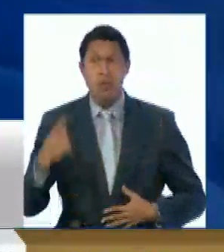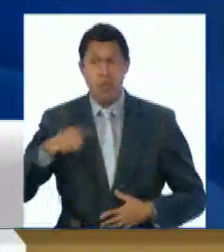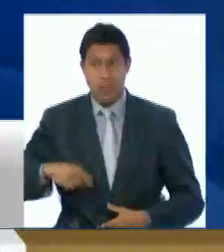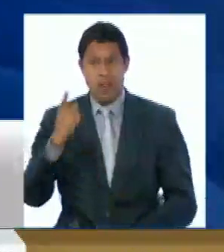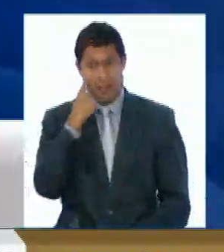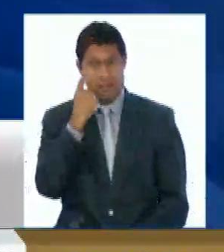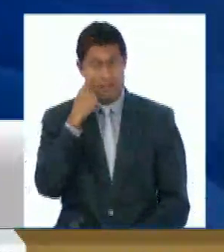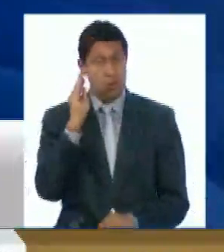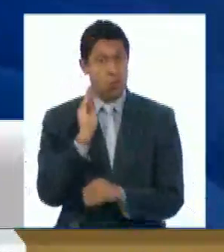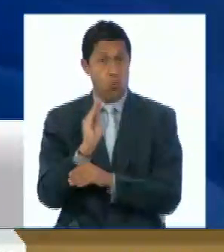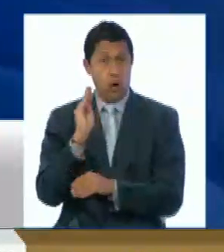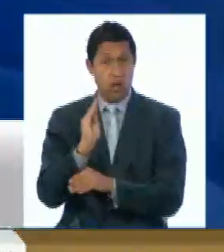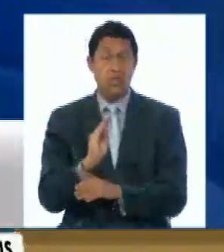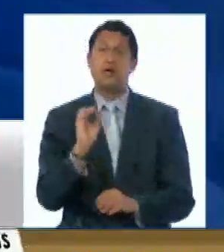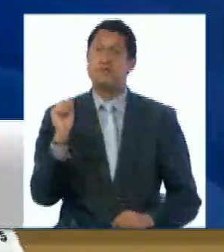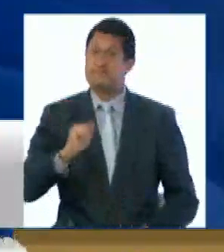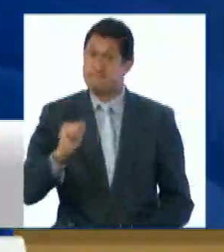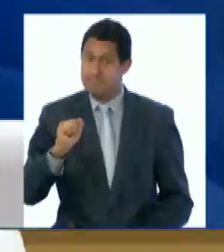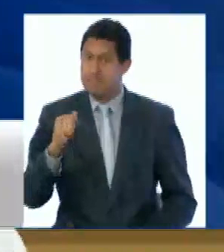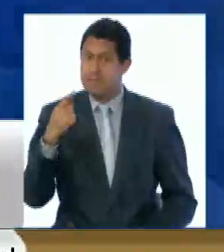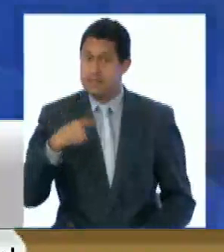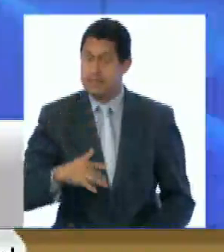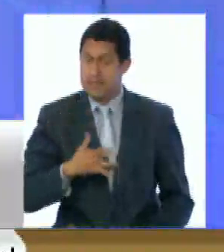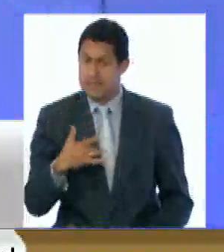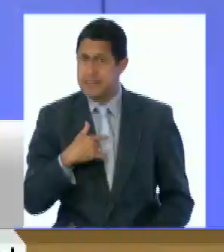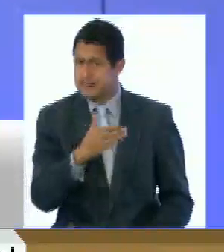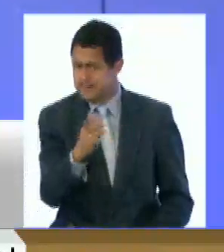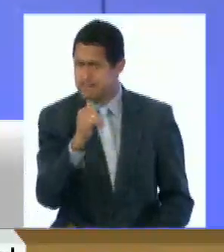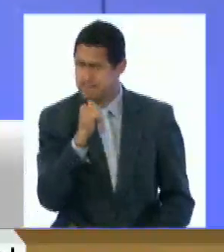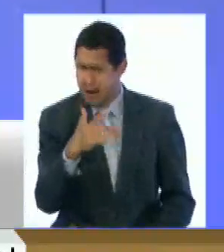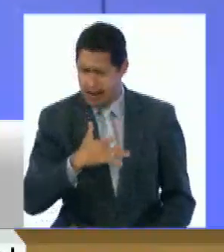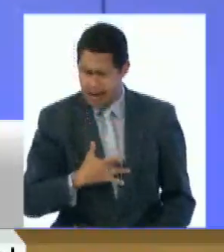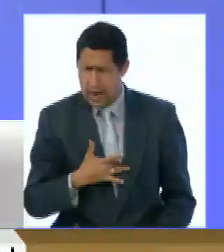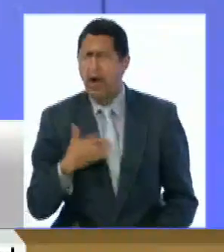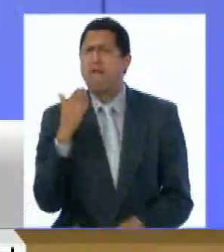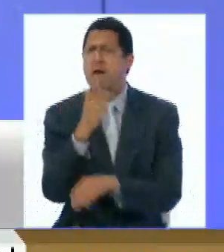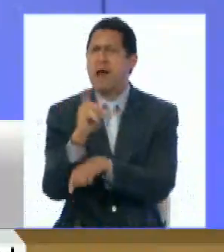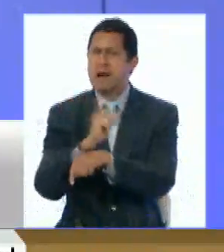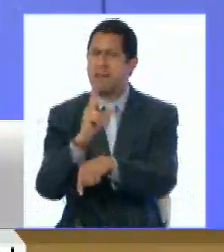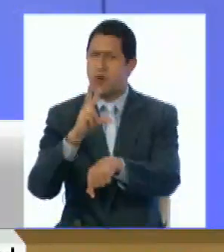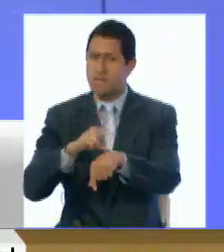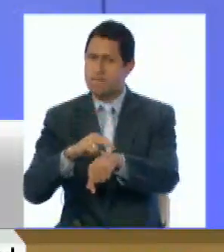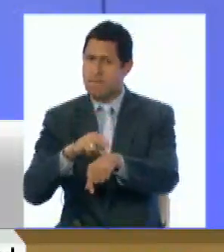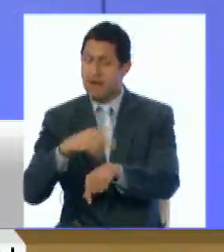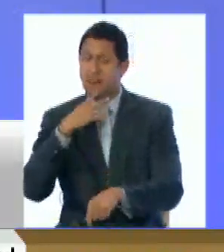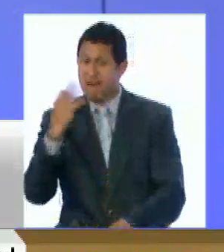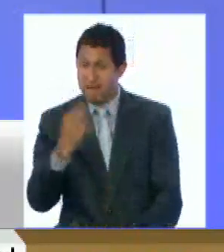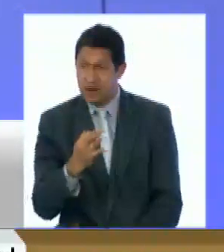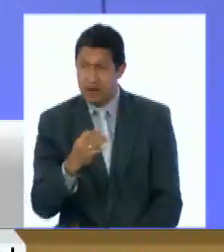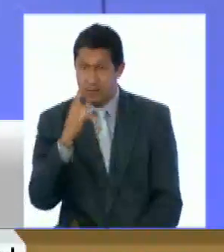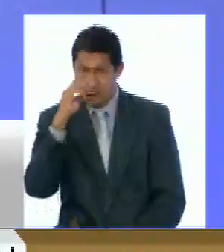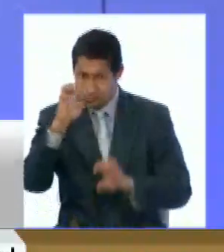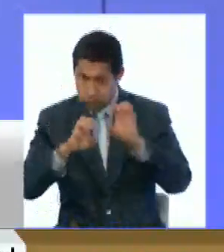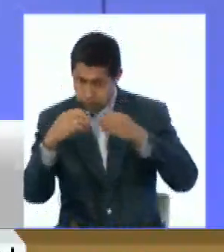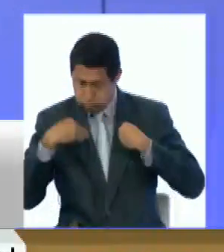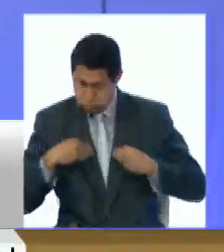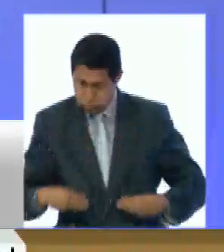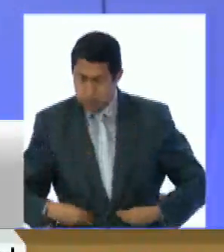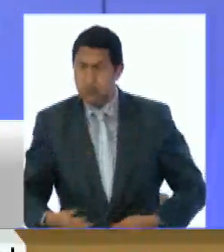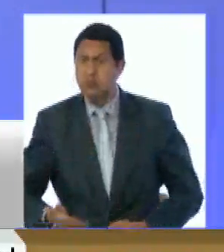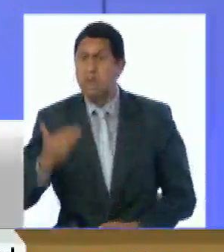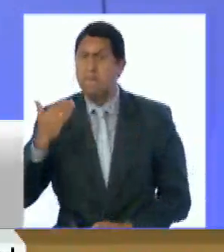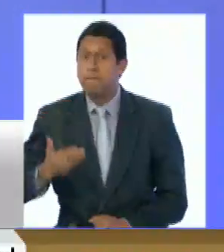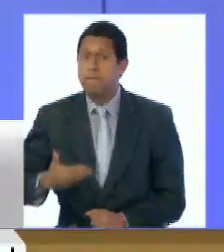bastante cuidado y si tenemos algunos síntomas que ya usted nombró hay que acudir al médico sin duda para que nos evalúe por la